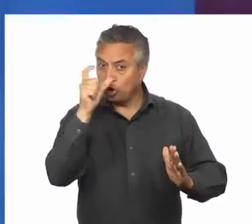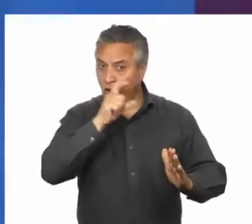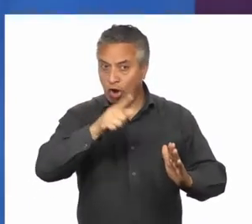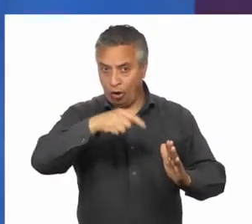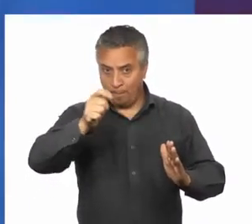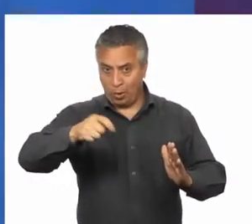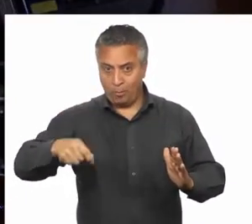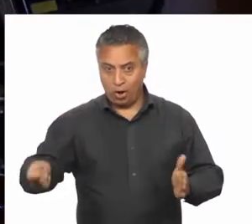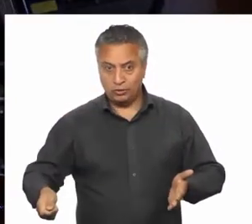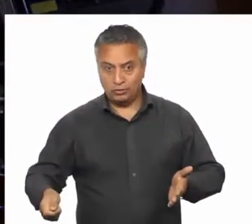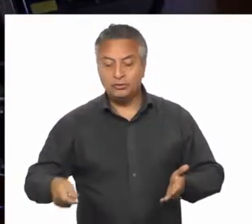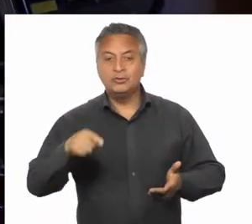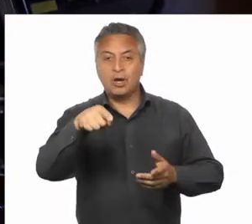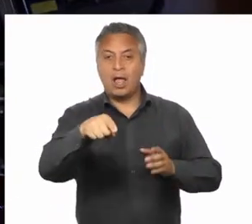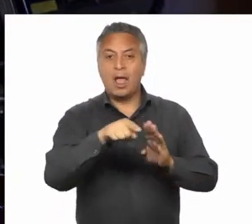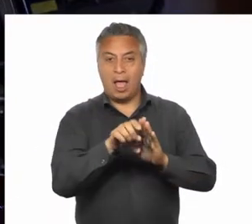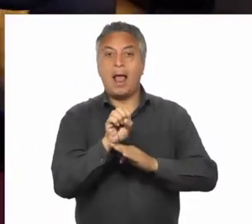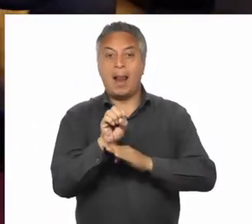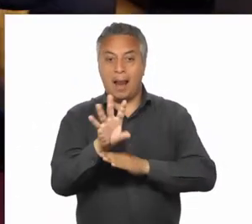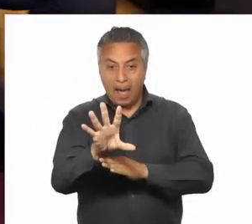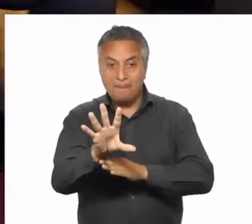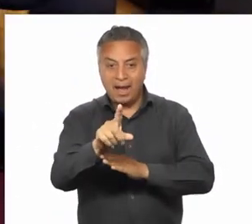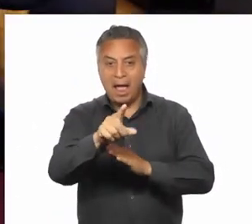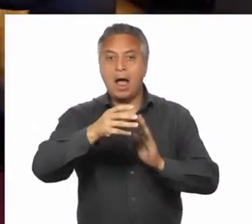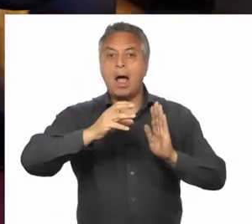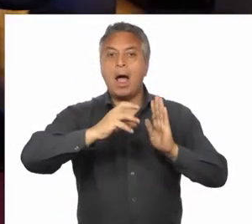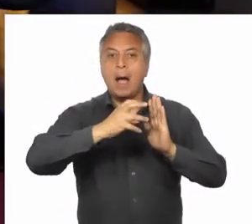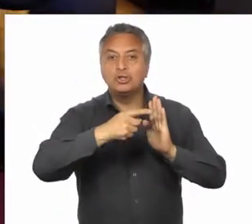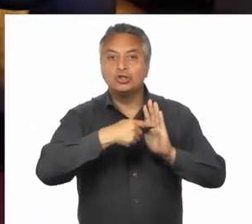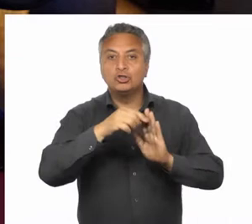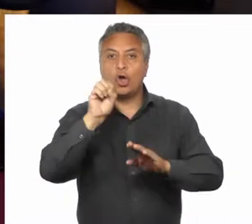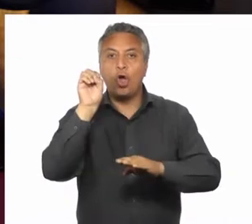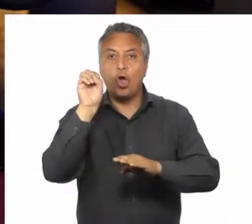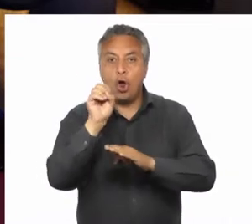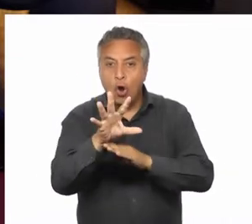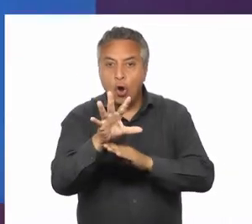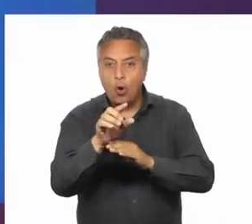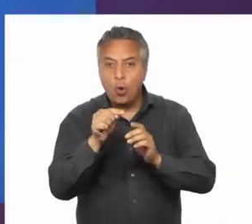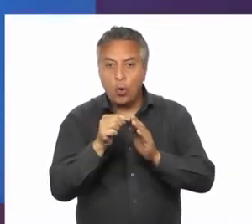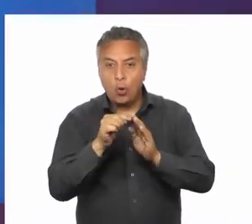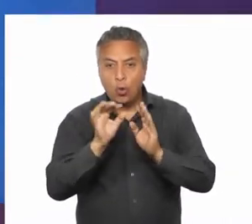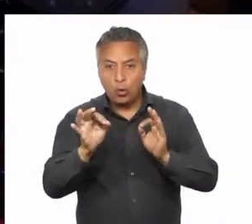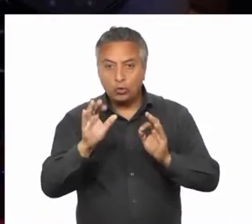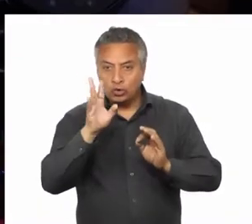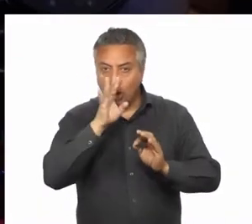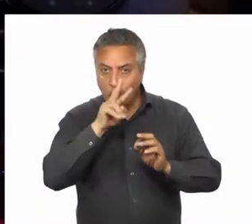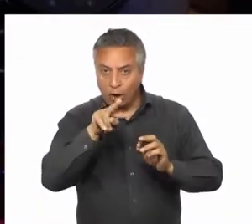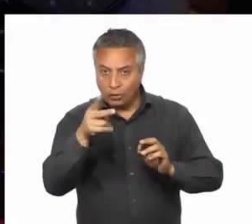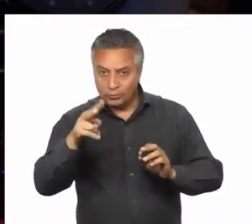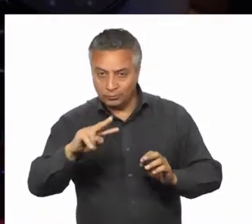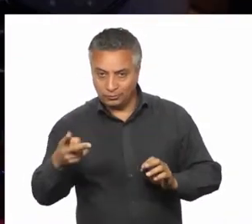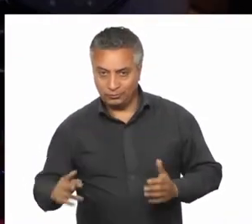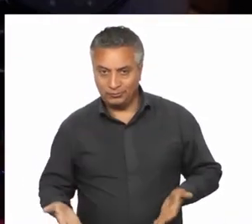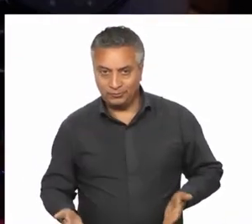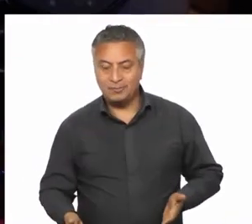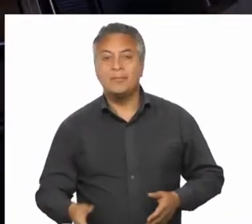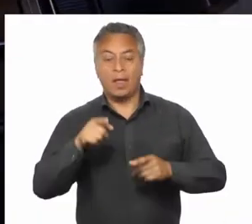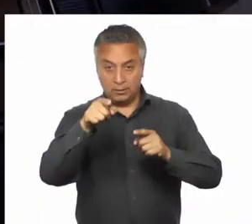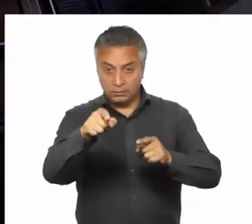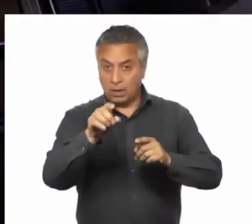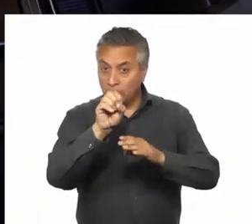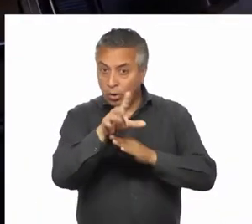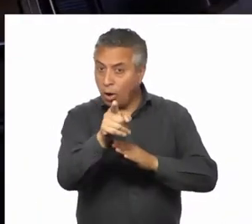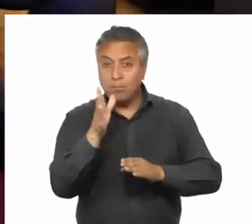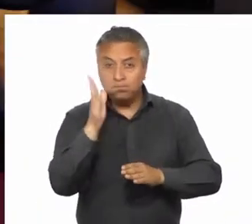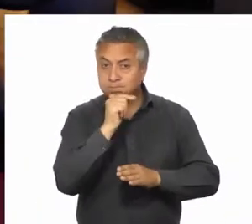rojo, una lámpara con una ampolleta de luz programable. Si no cuentas con esta ampolleta,